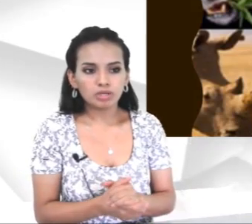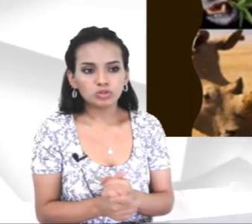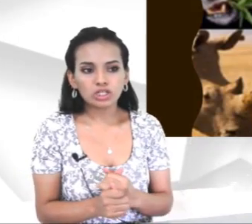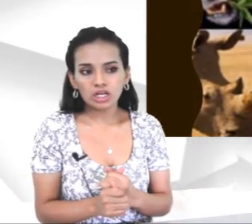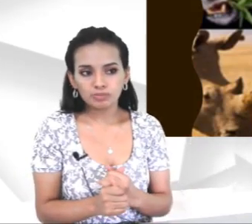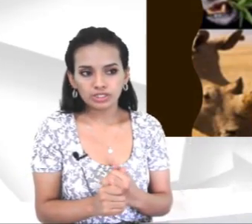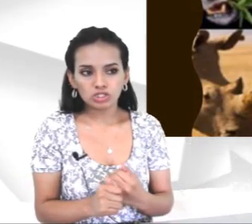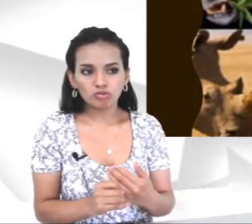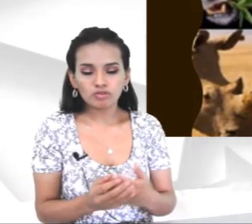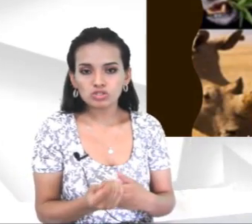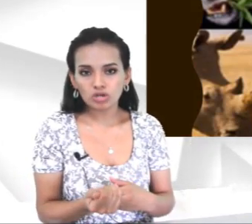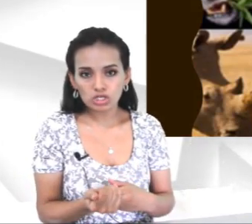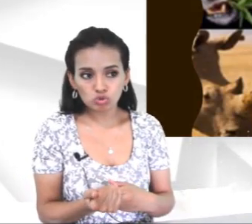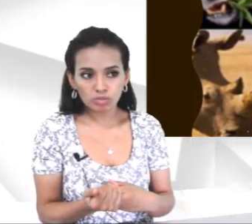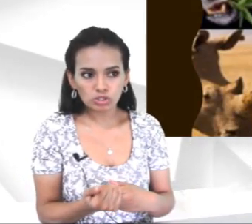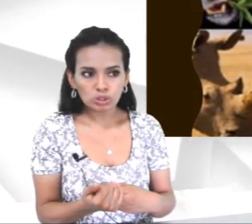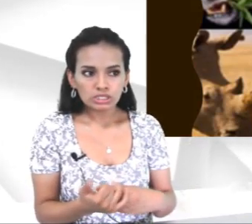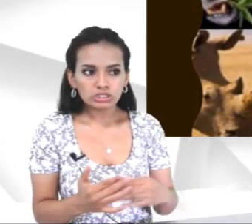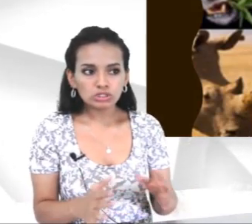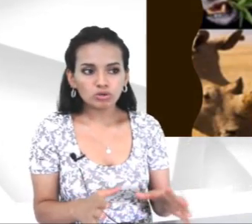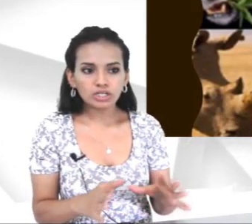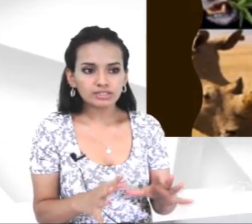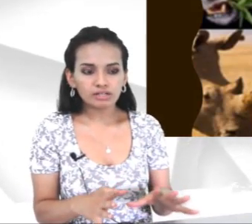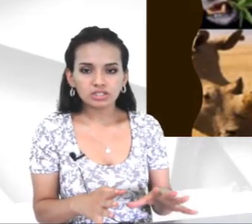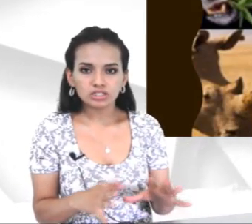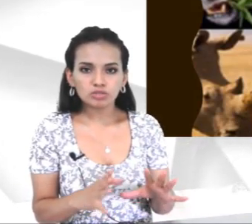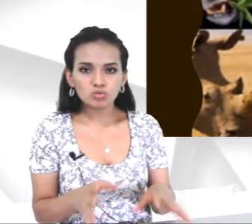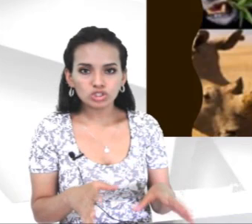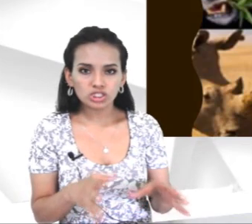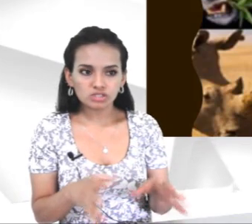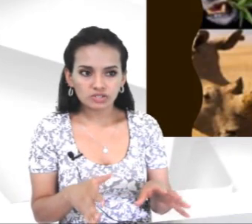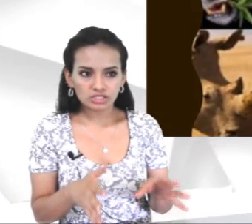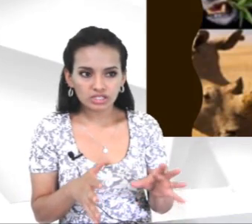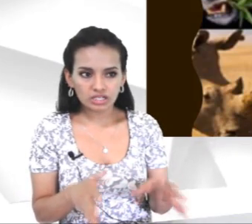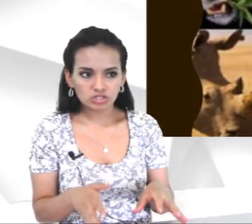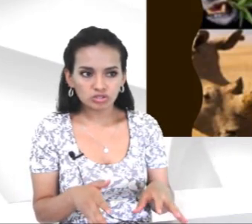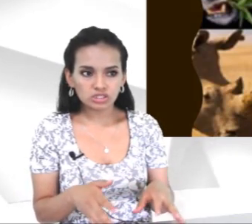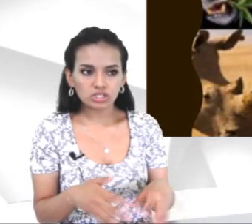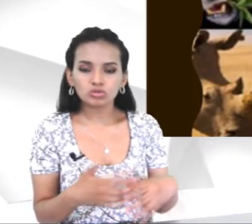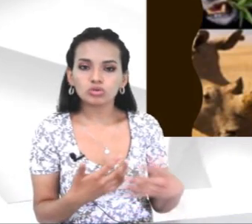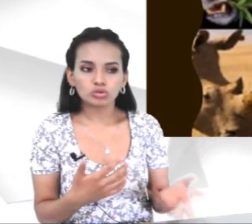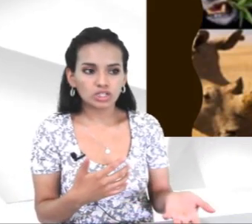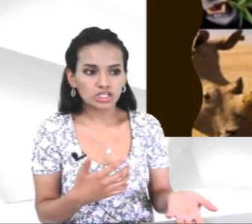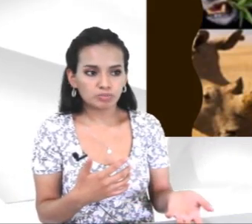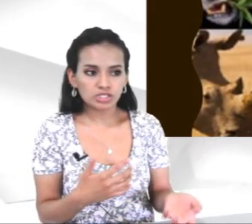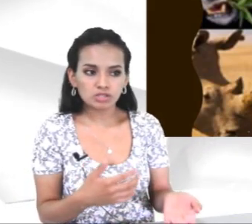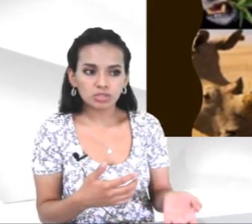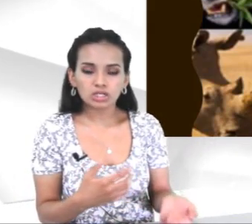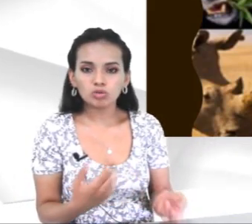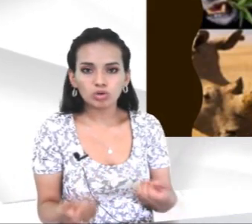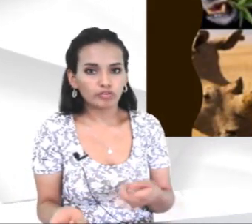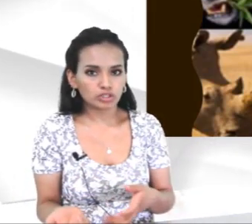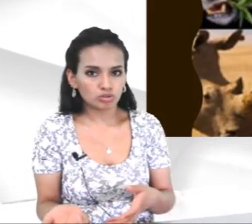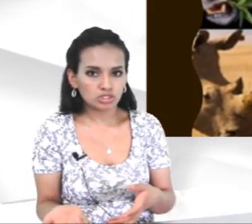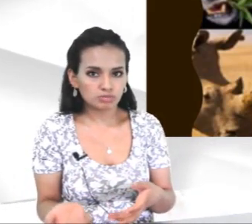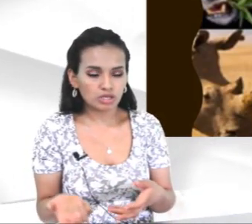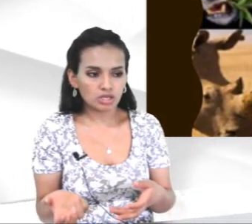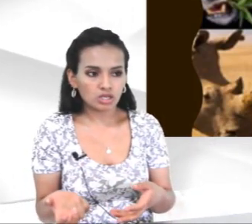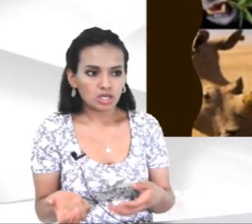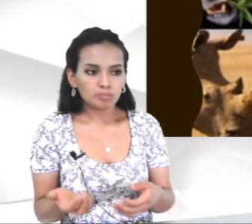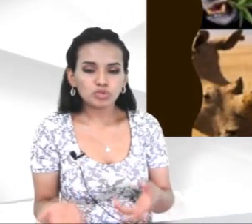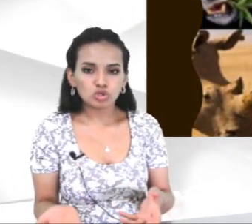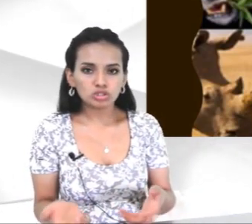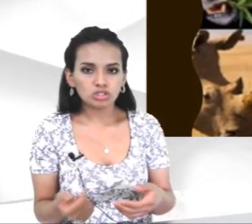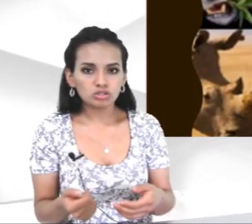vemos que las especies no viven solas en su medio sino que establecen muchas y diversas relaciones tanto con otras especies verdad como los factores